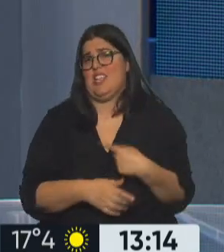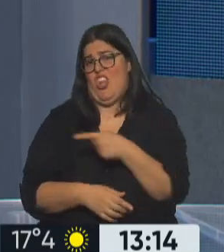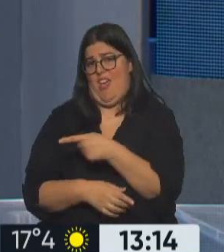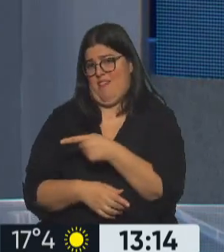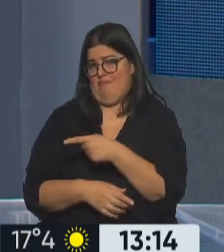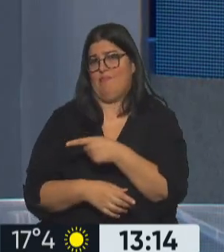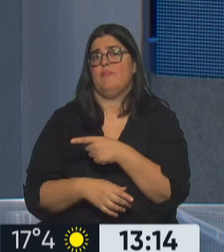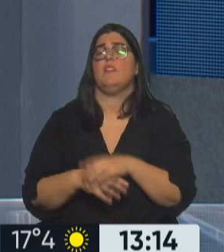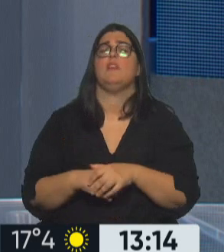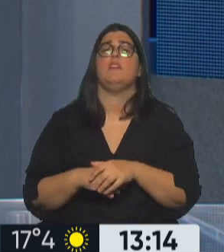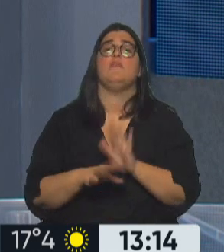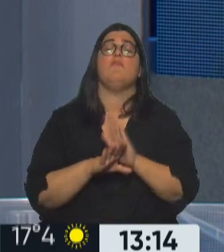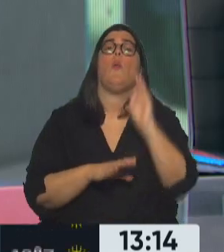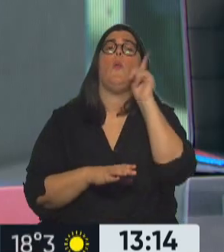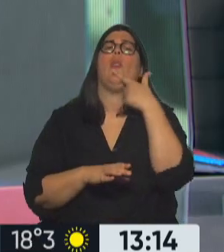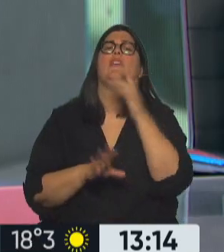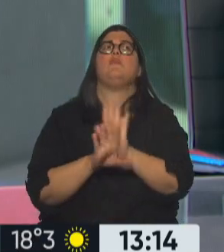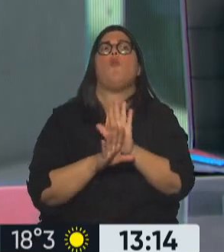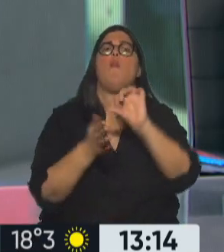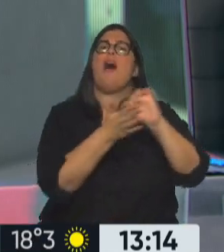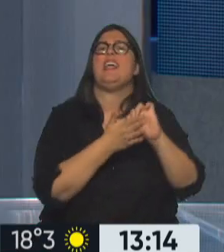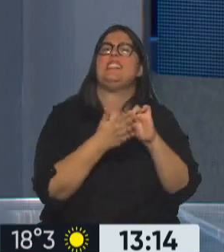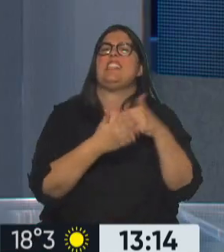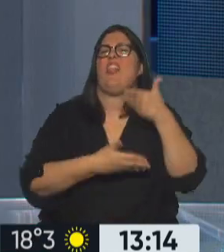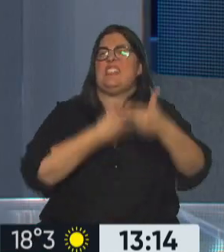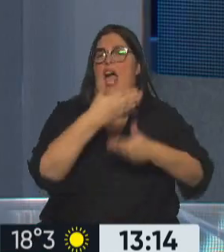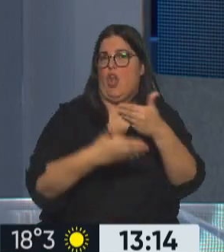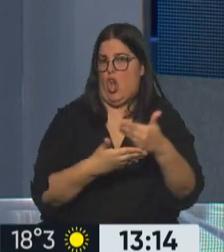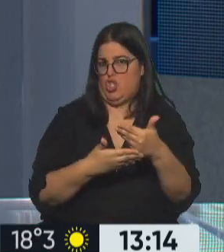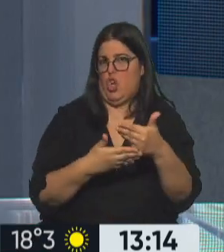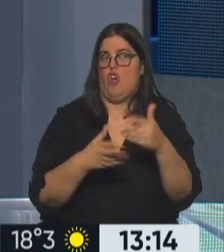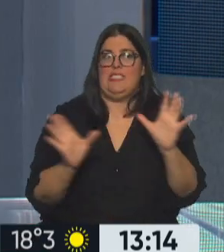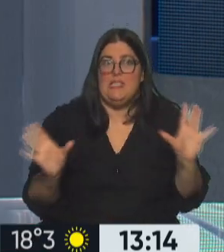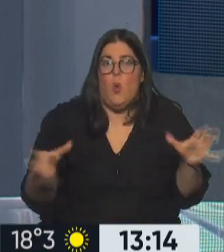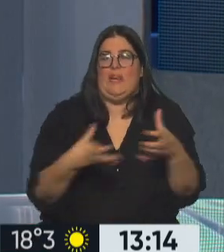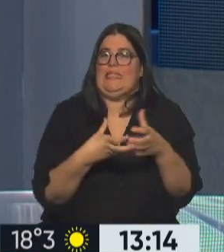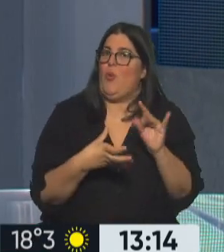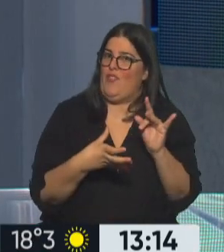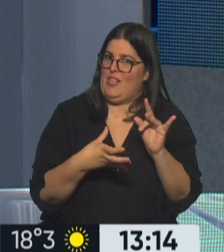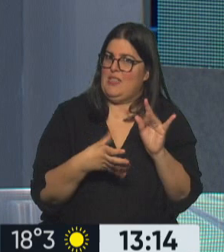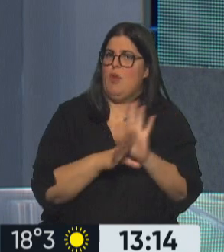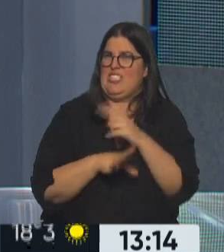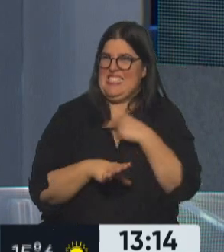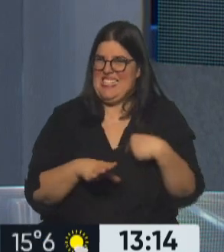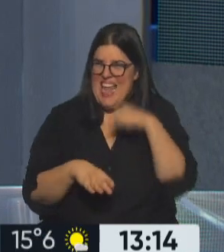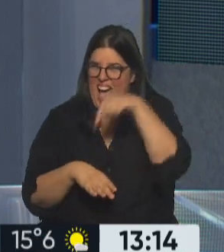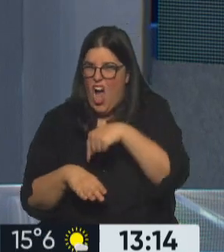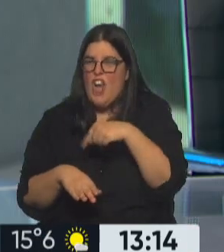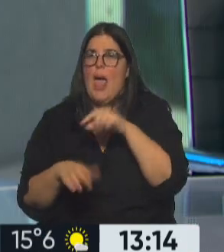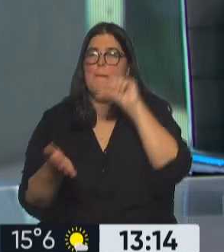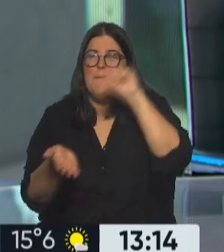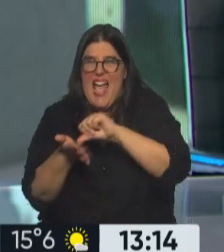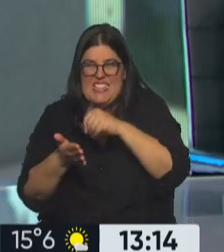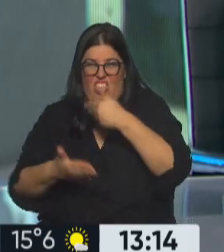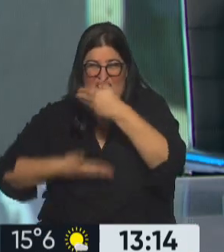como un agrupamiento de países en desarrollo también tiene sus dificultades. Llamar a China un país en desarrollo hoy, tiene